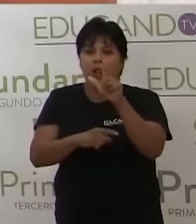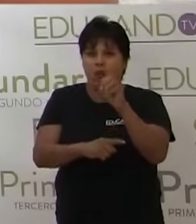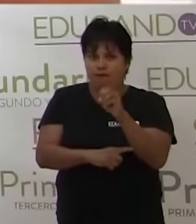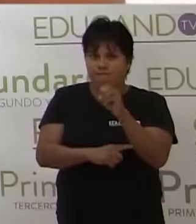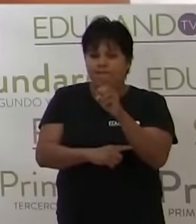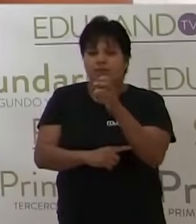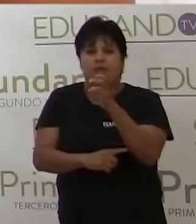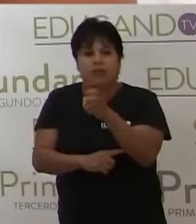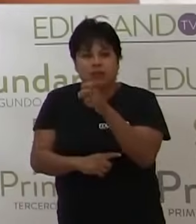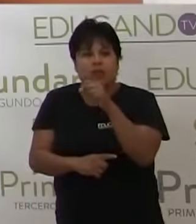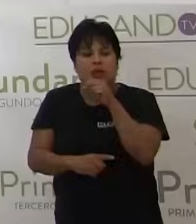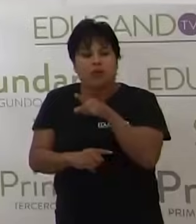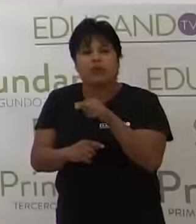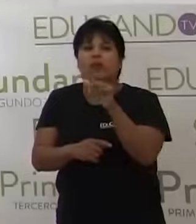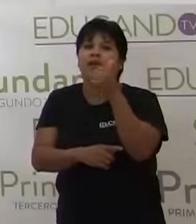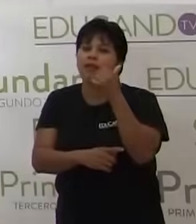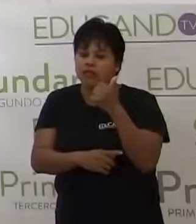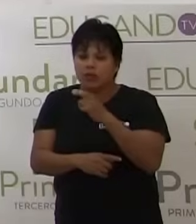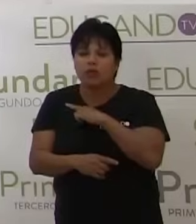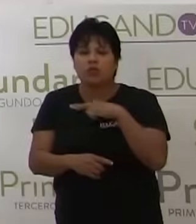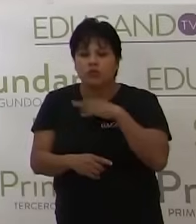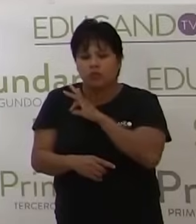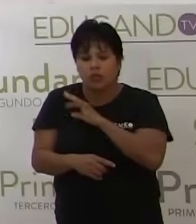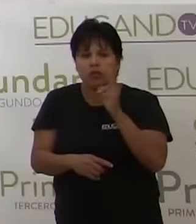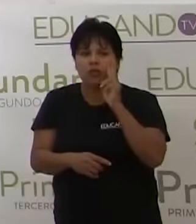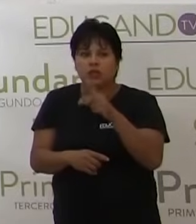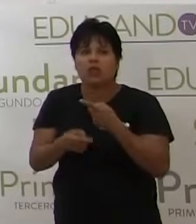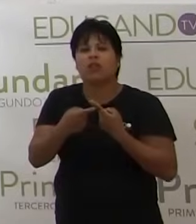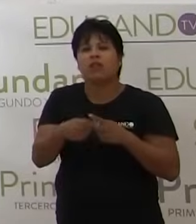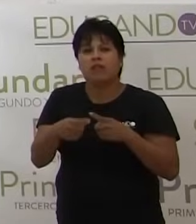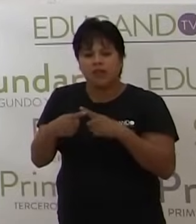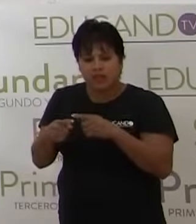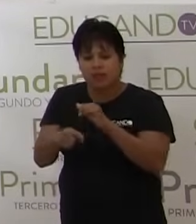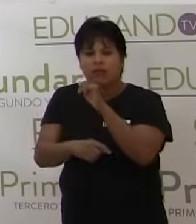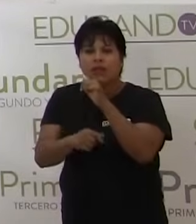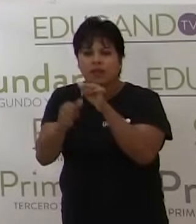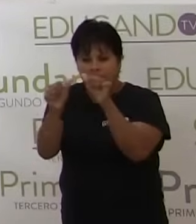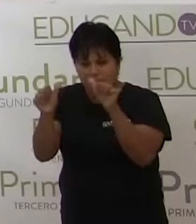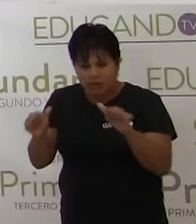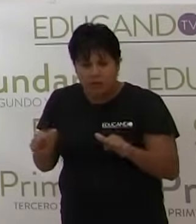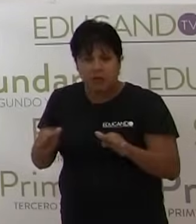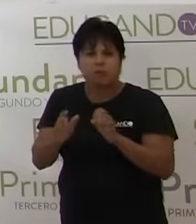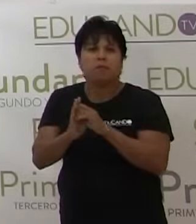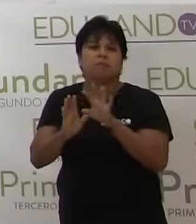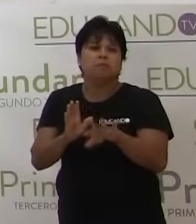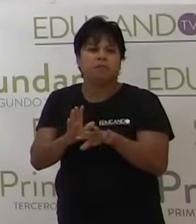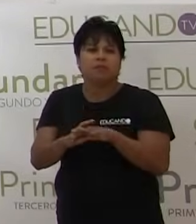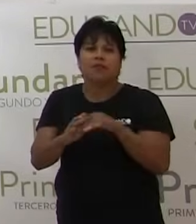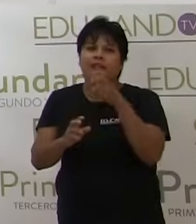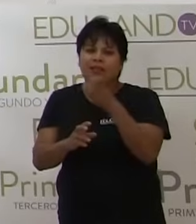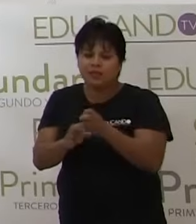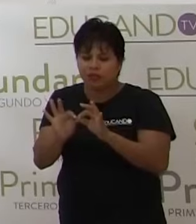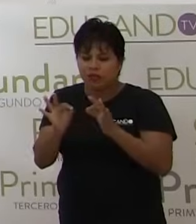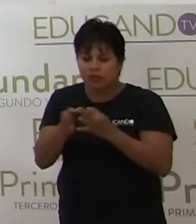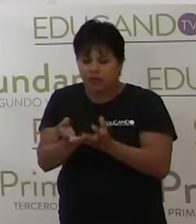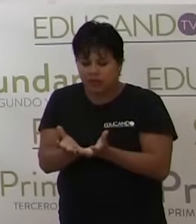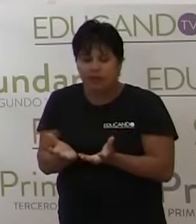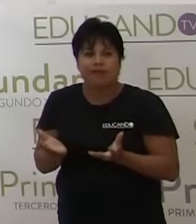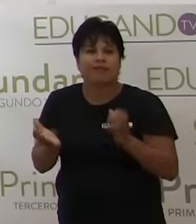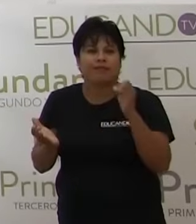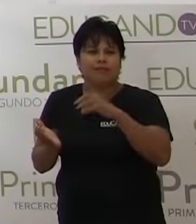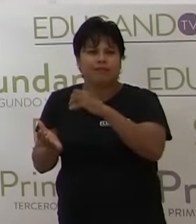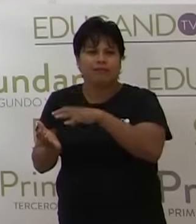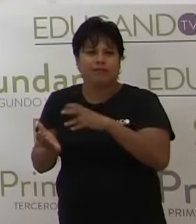la misma forma en atsompa podemos encontrar otro tipo de artesanías por ejemplo Este es un frutero Ya